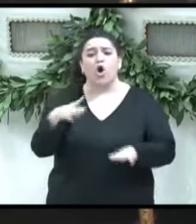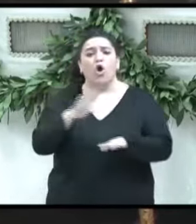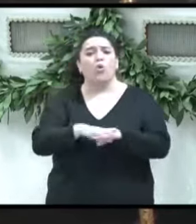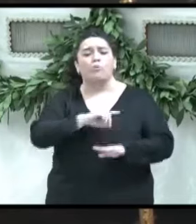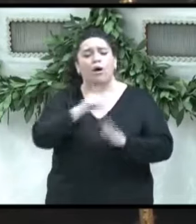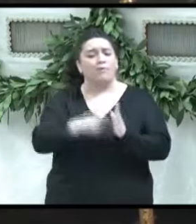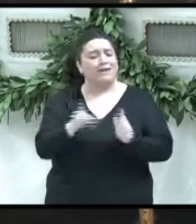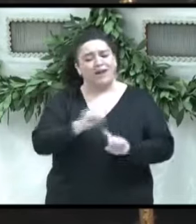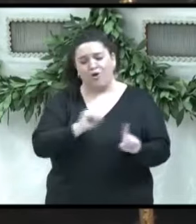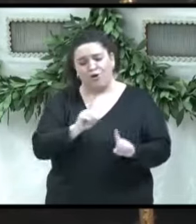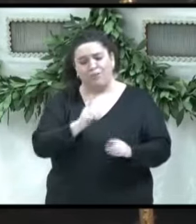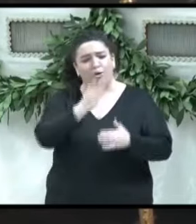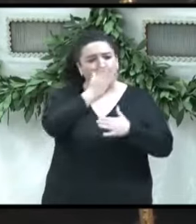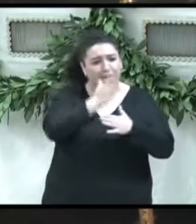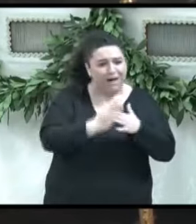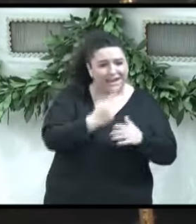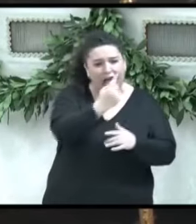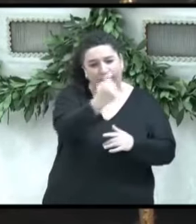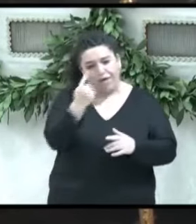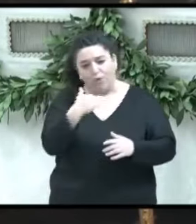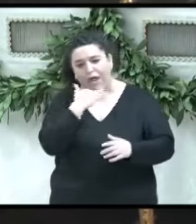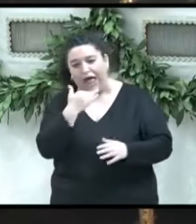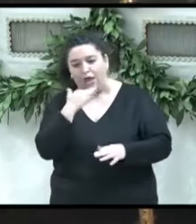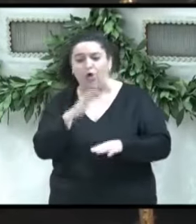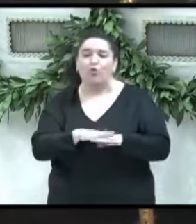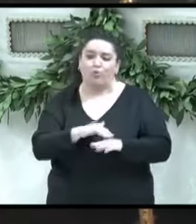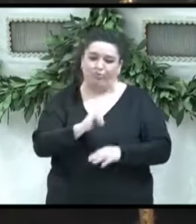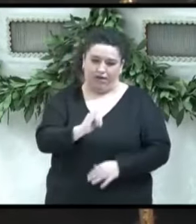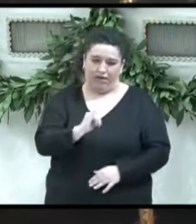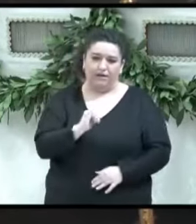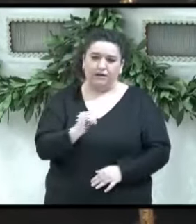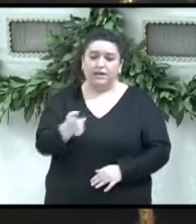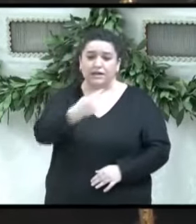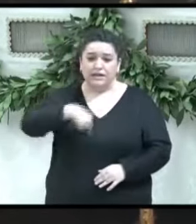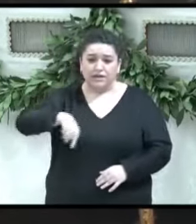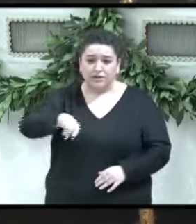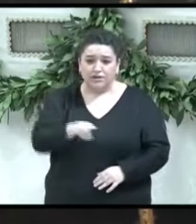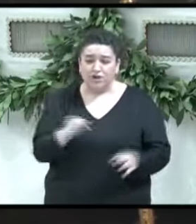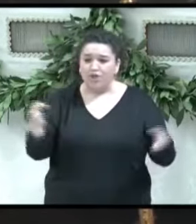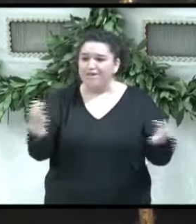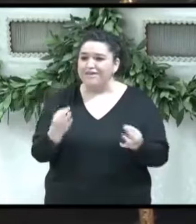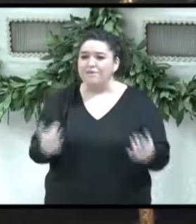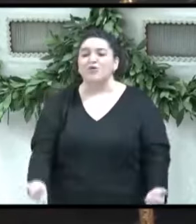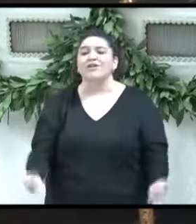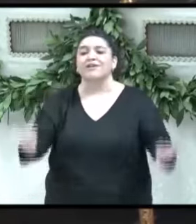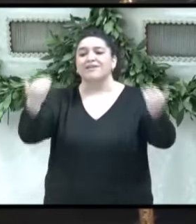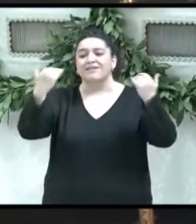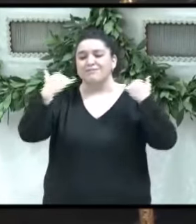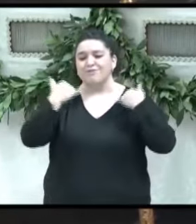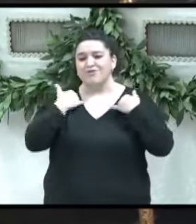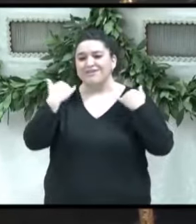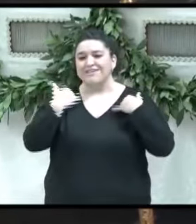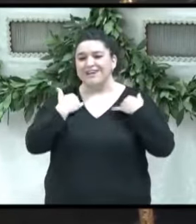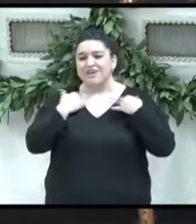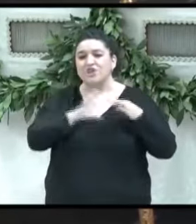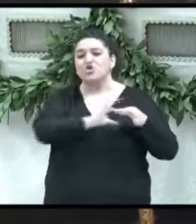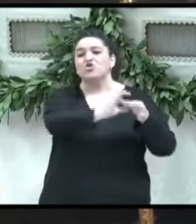Pero todos tenemos parte de esa culpa Y tenemos todos una responsabilidad